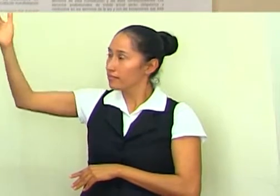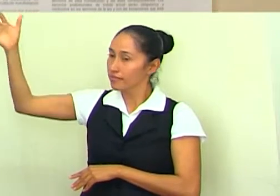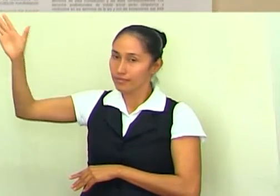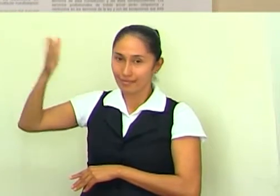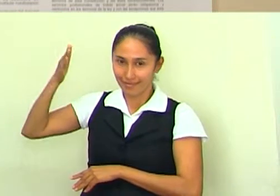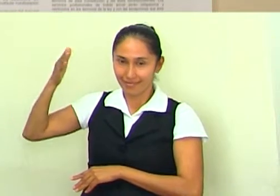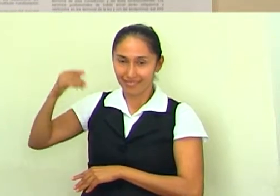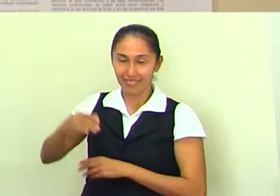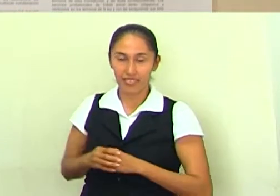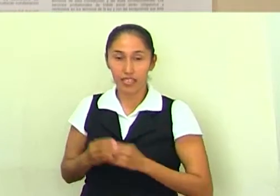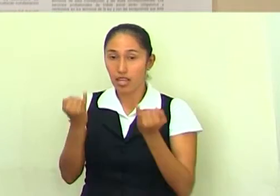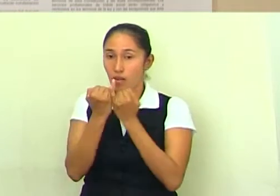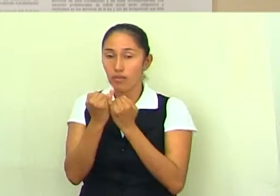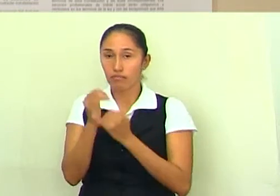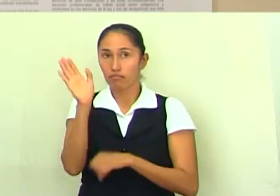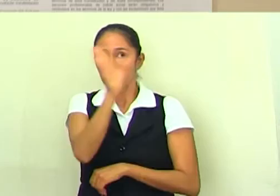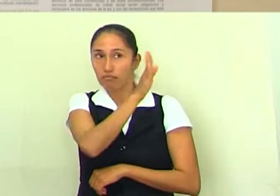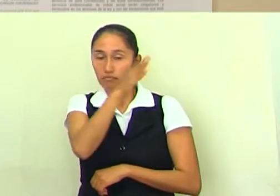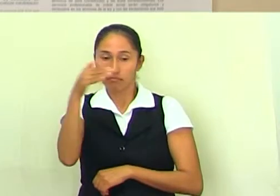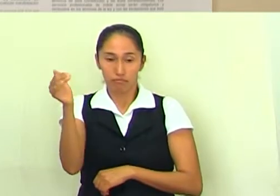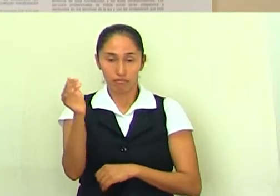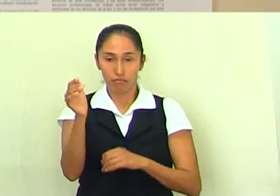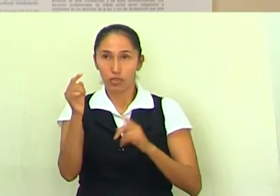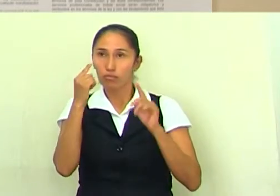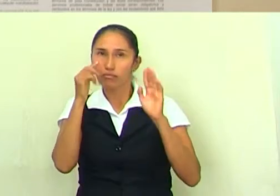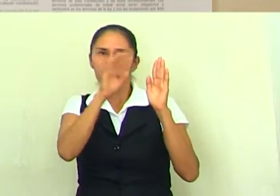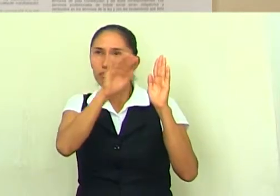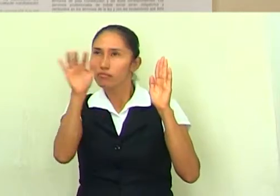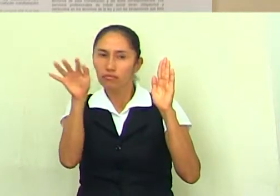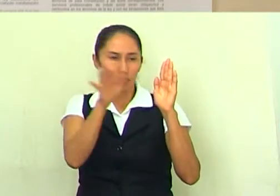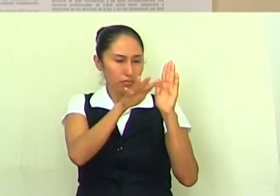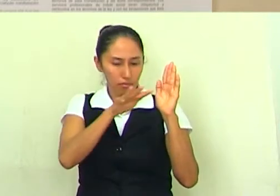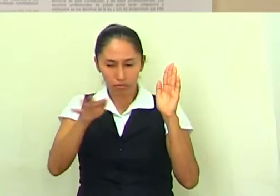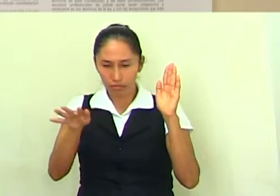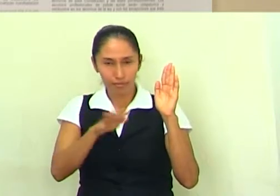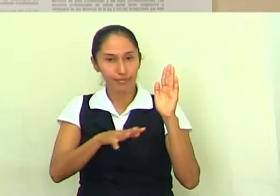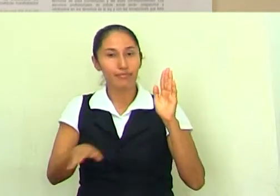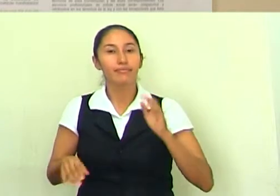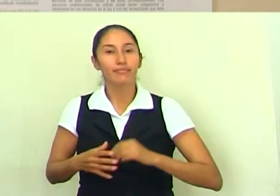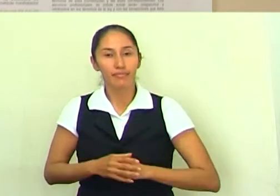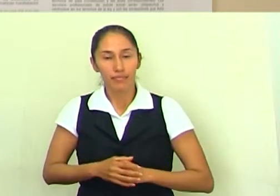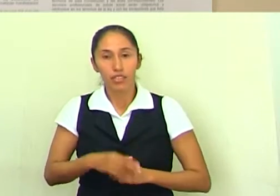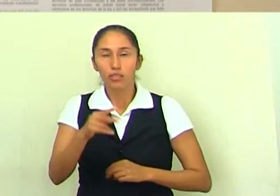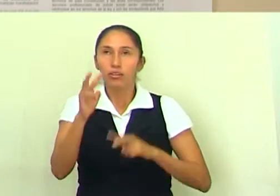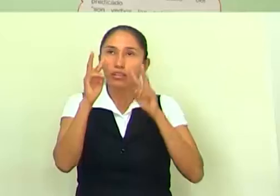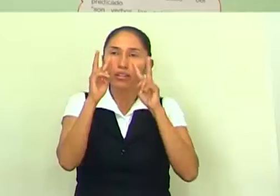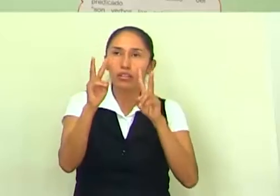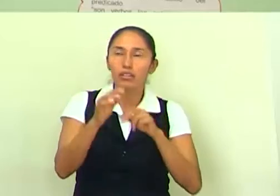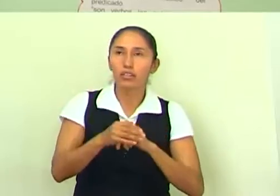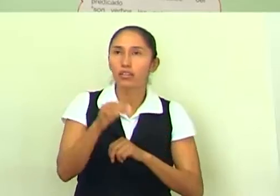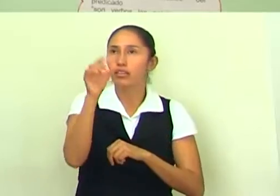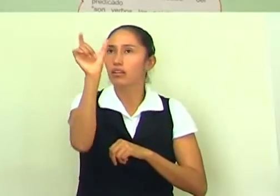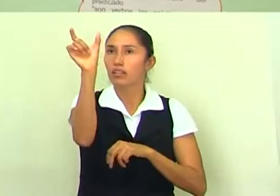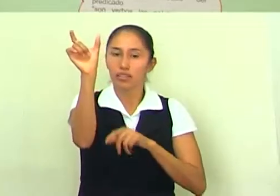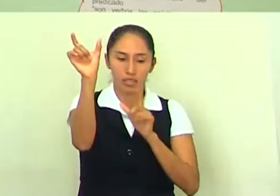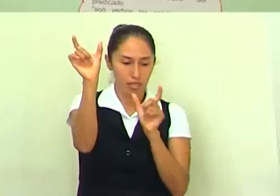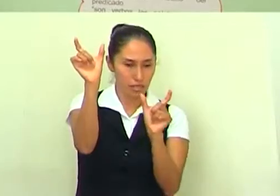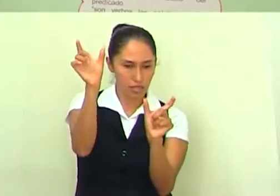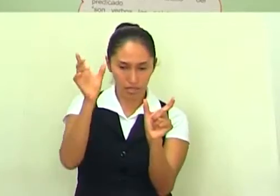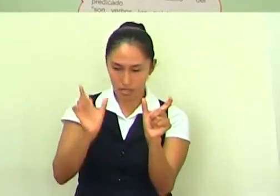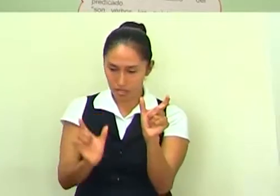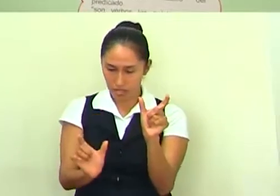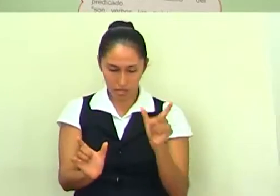y viceversa. Y vas a ir ubicando conceptos que pues en este tema nos atañen,